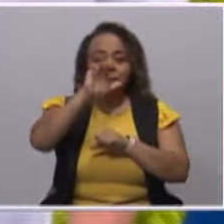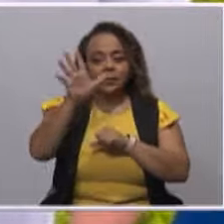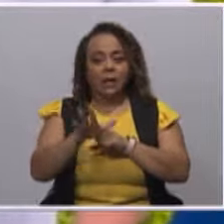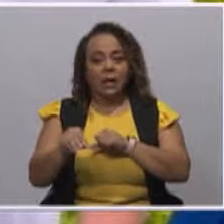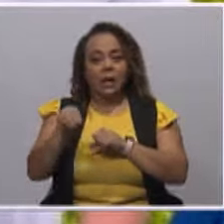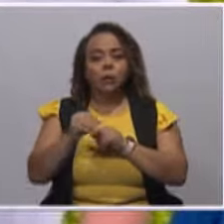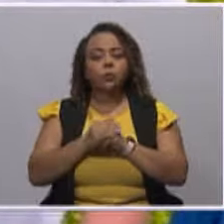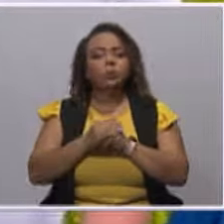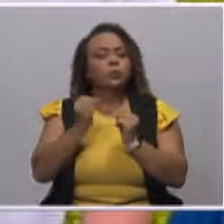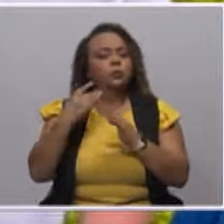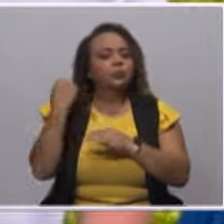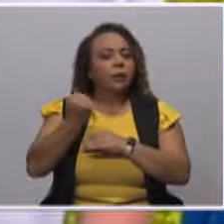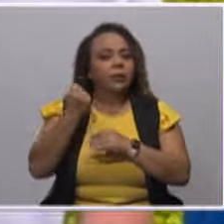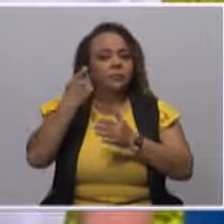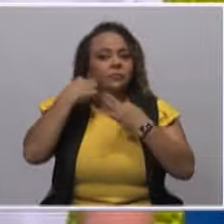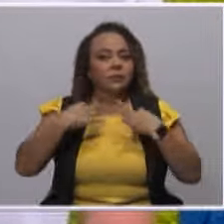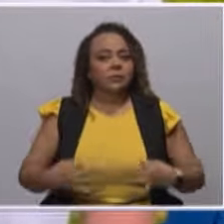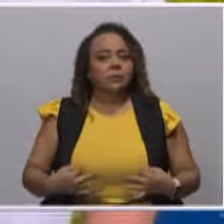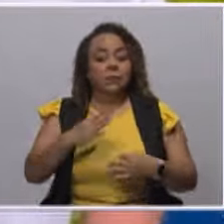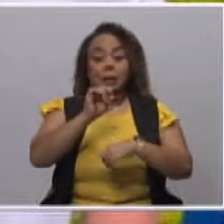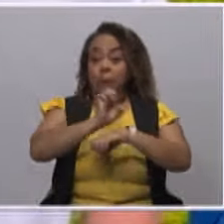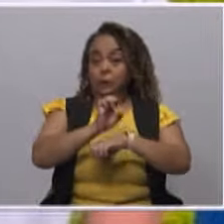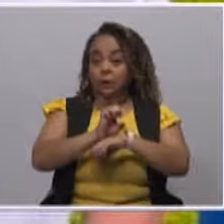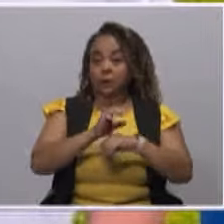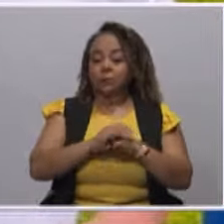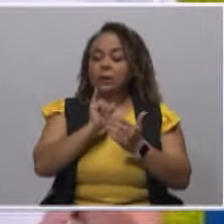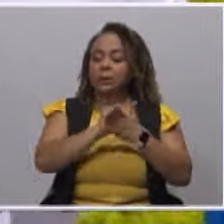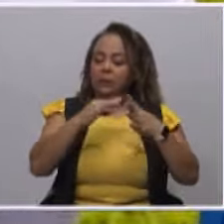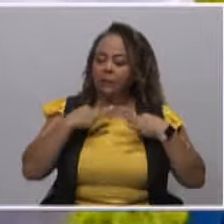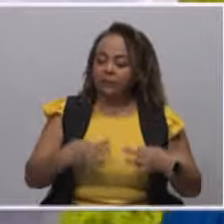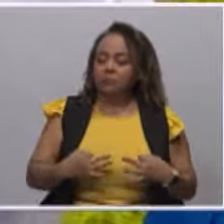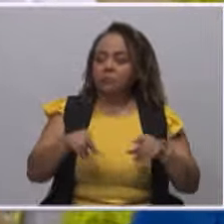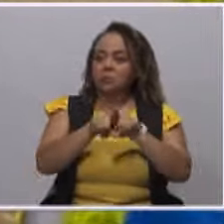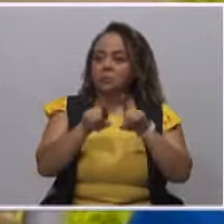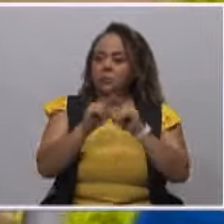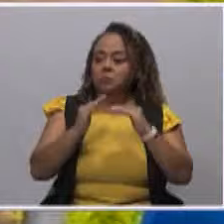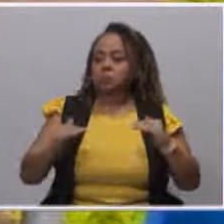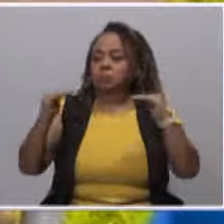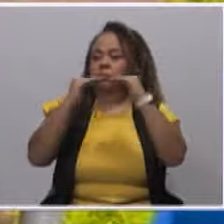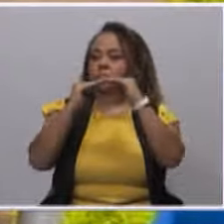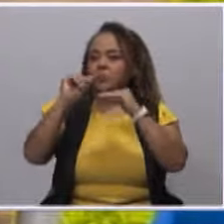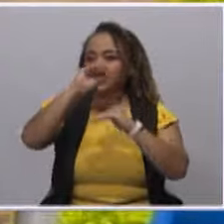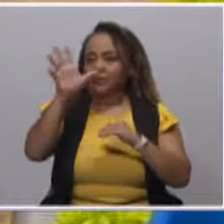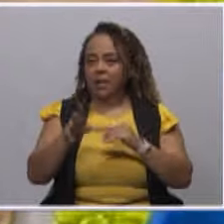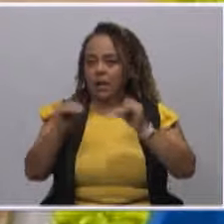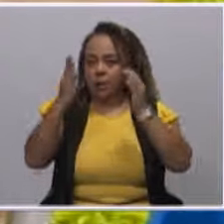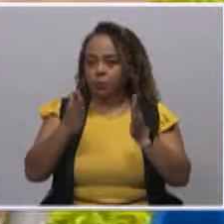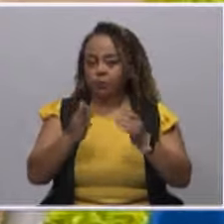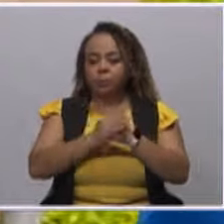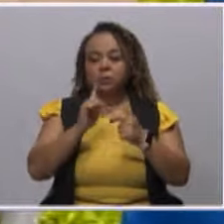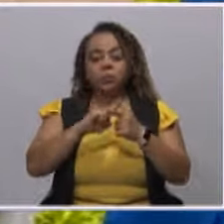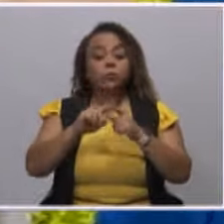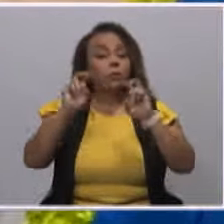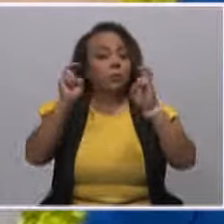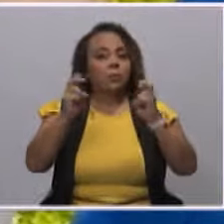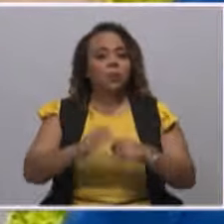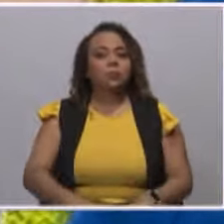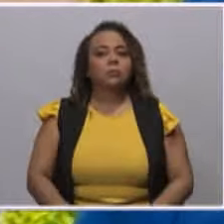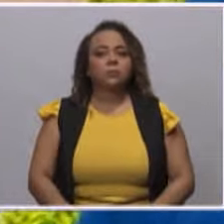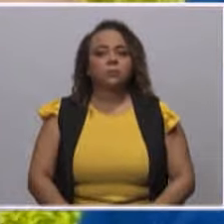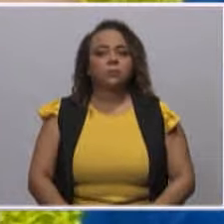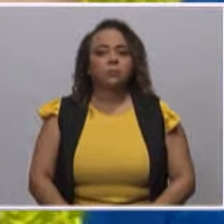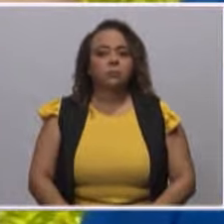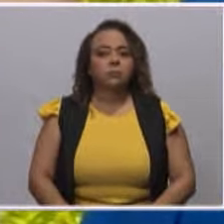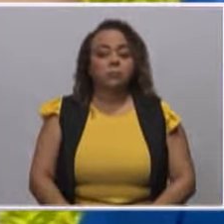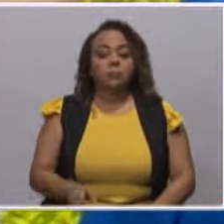físicamente y todo lo demás y el ecuatoriano ese biotipo estaba a la altura de del africano Entonces el tema era